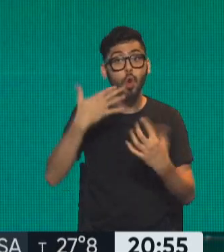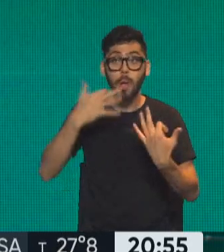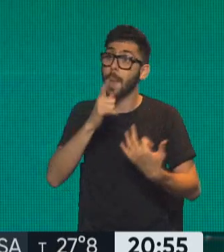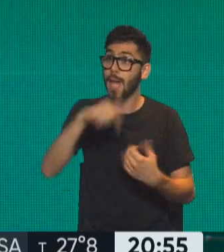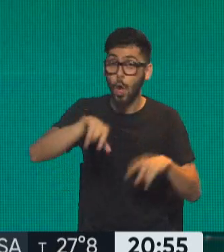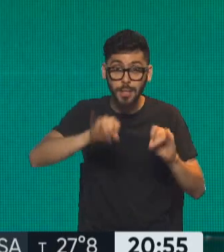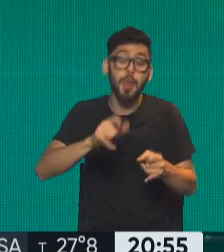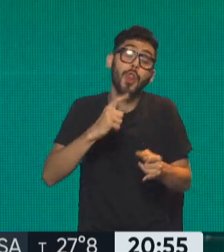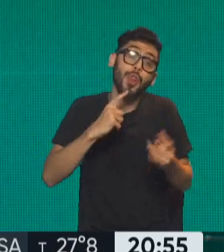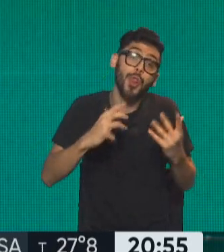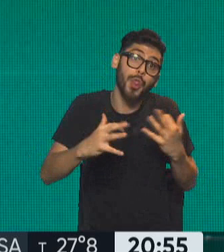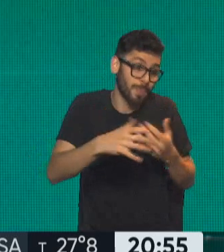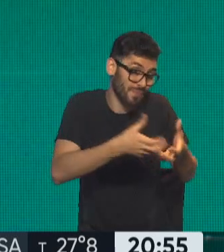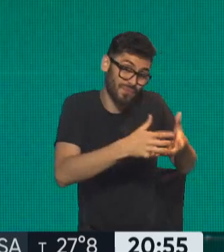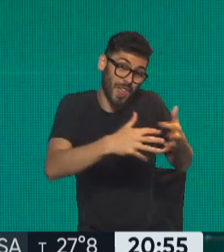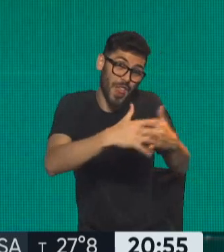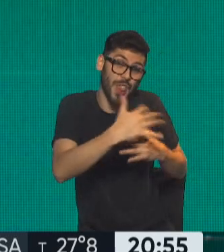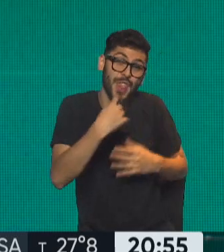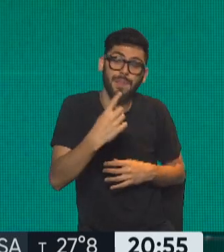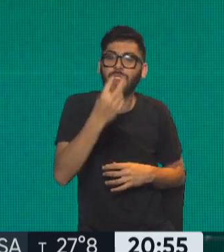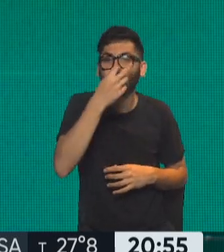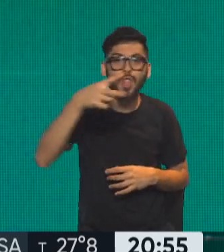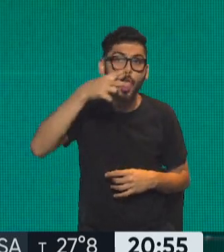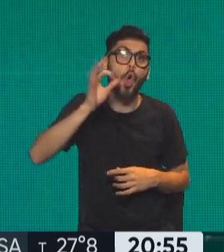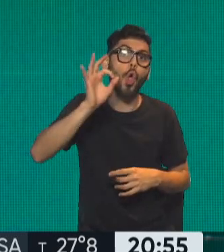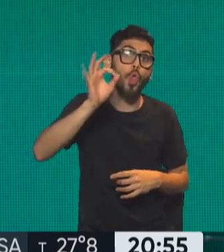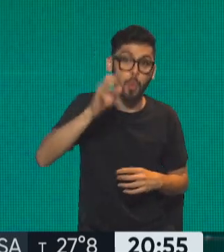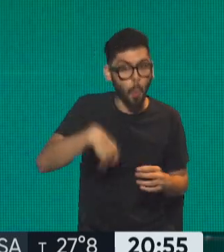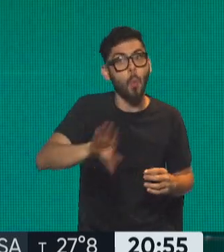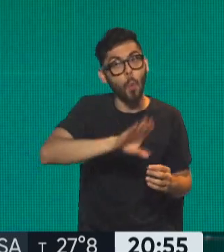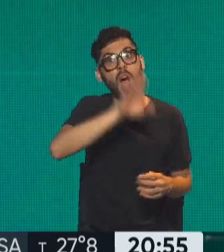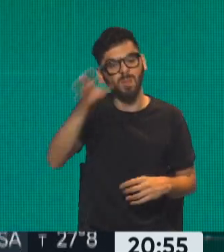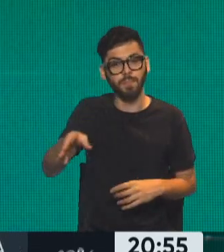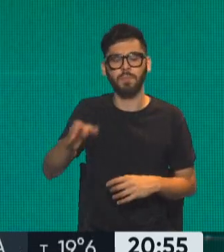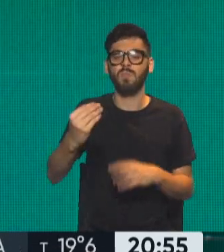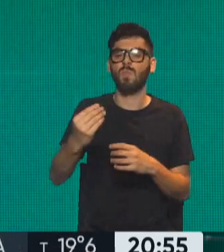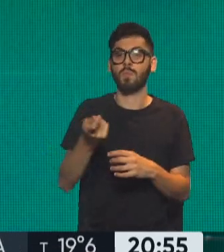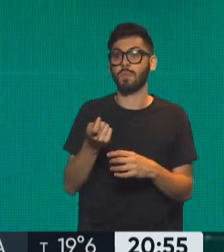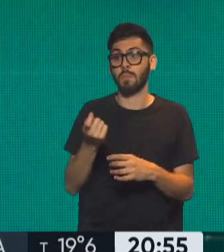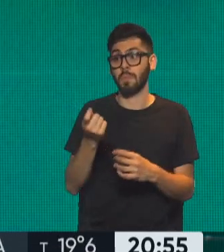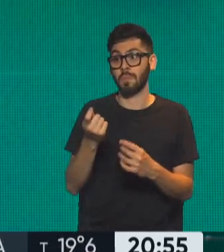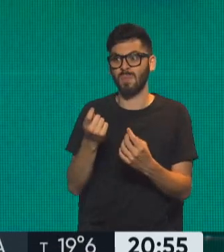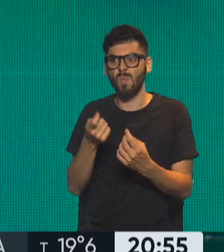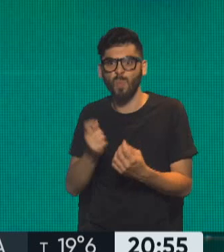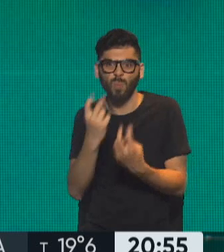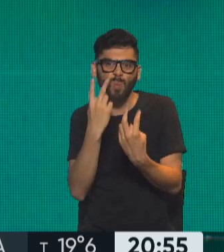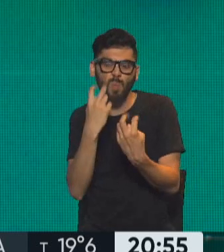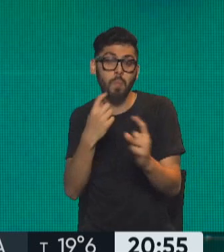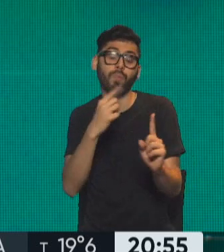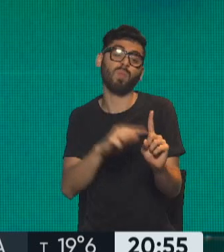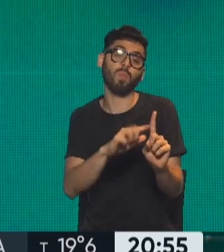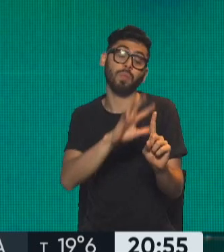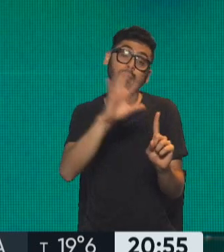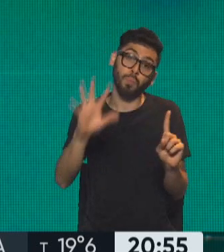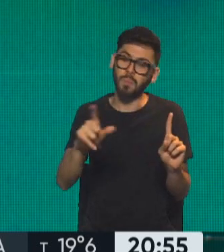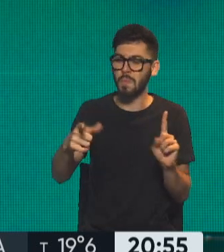sí, dicen desde su entorno que se va a presentar el 28 de octubre, es la nueva citación, en la causa en la que se investiga el supuesto espionaje